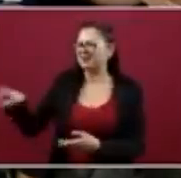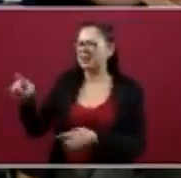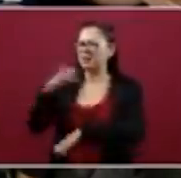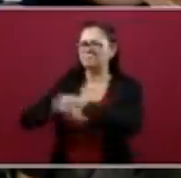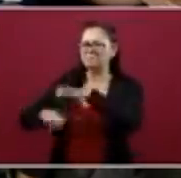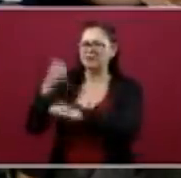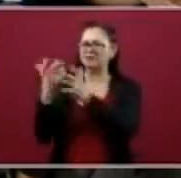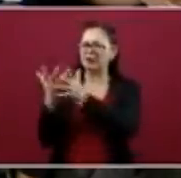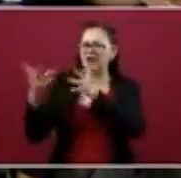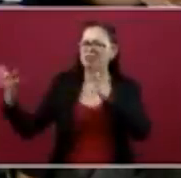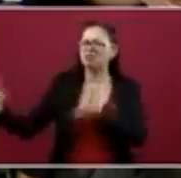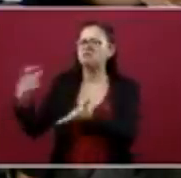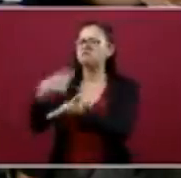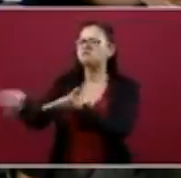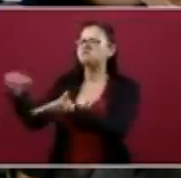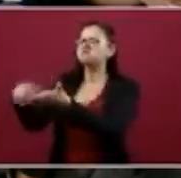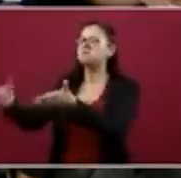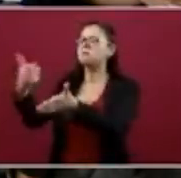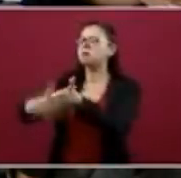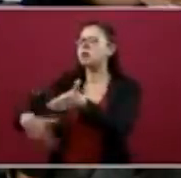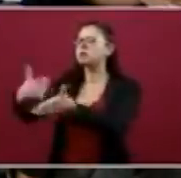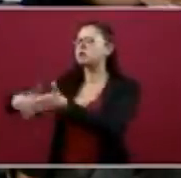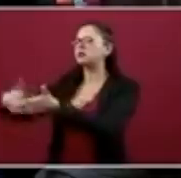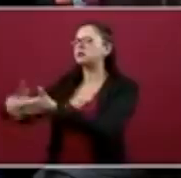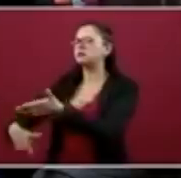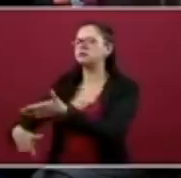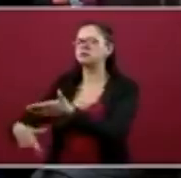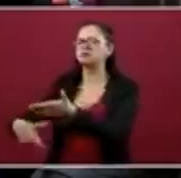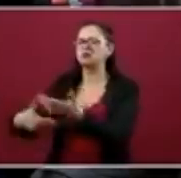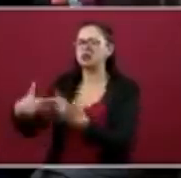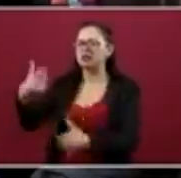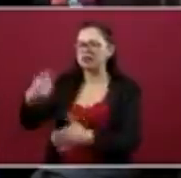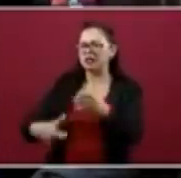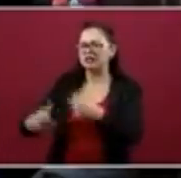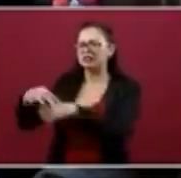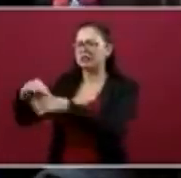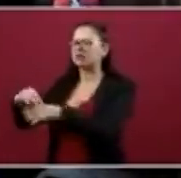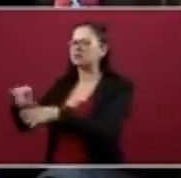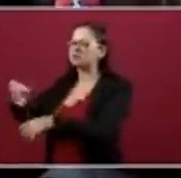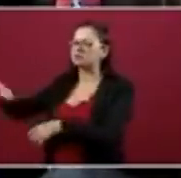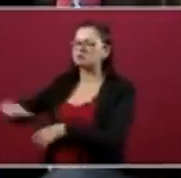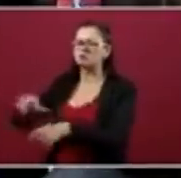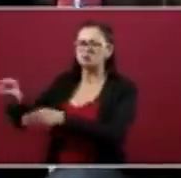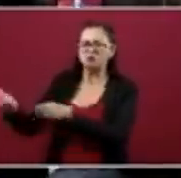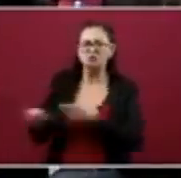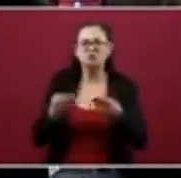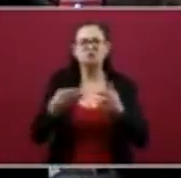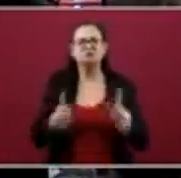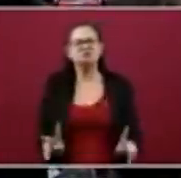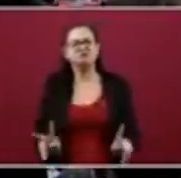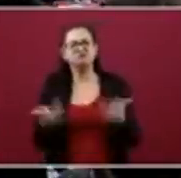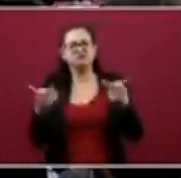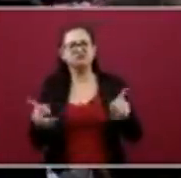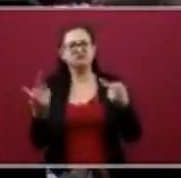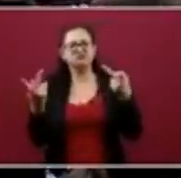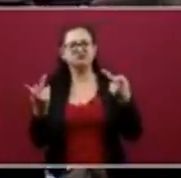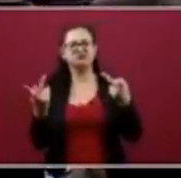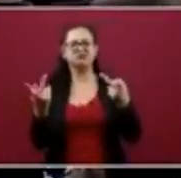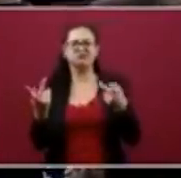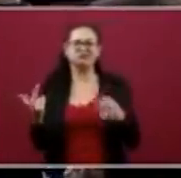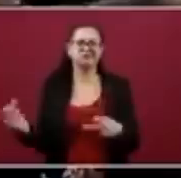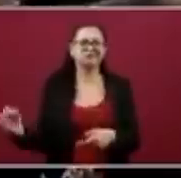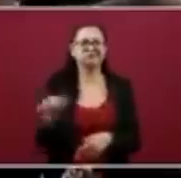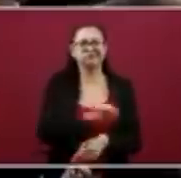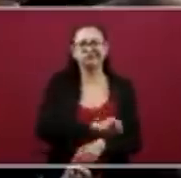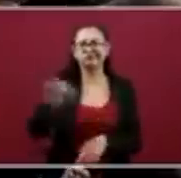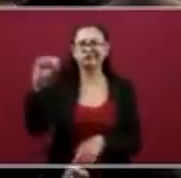compran, digamos, a muy bajos precios la leche y la carne y después por el intermediarismo se vende